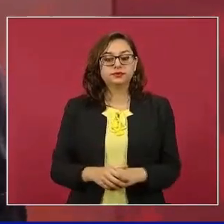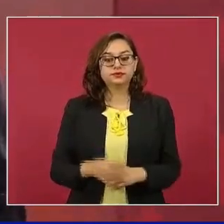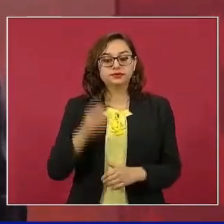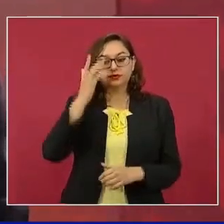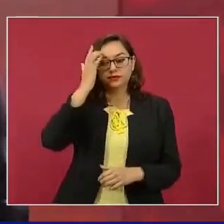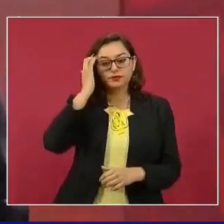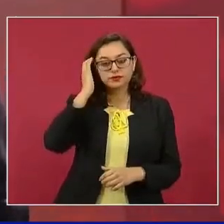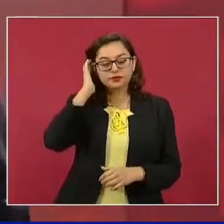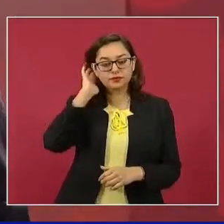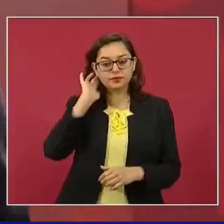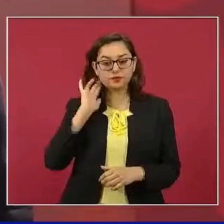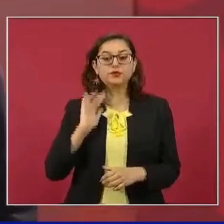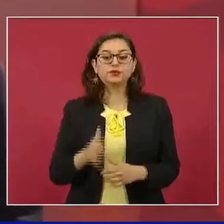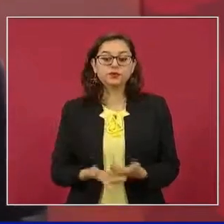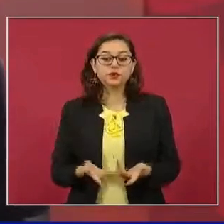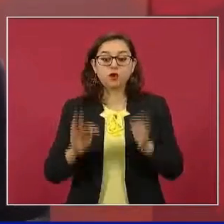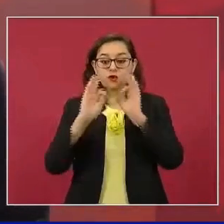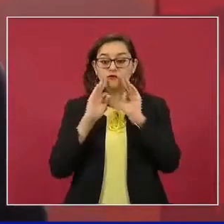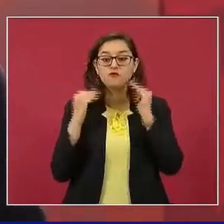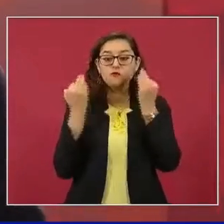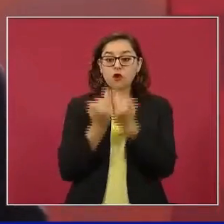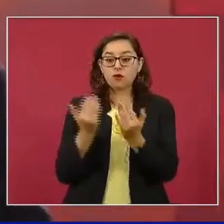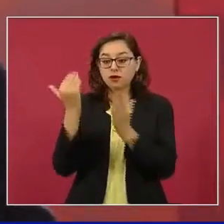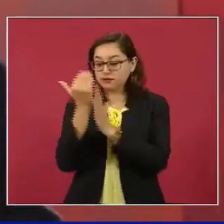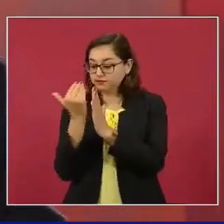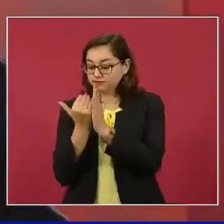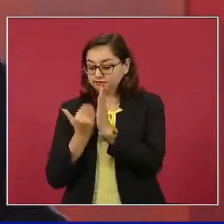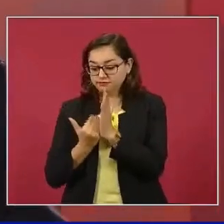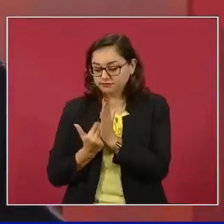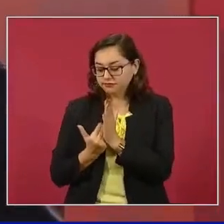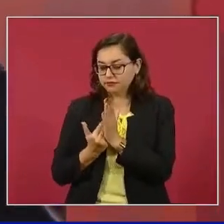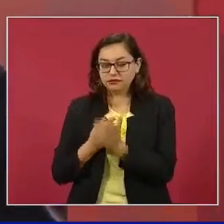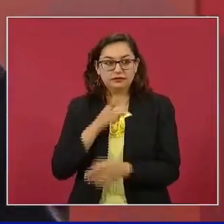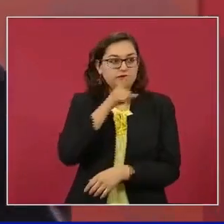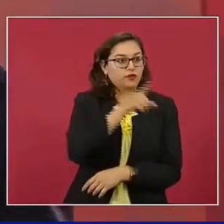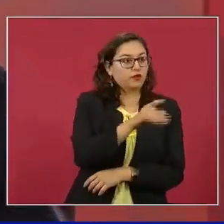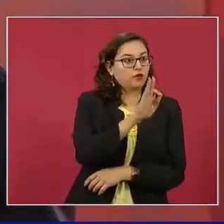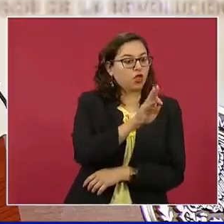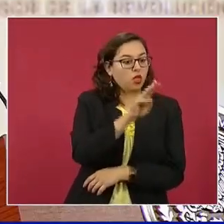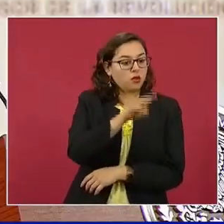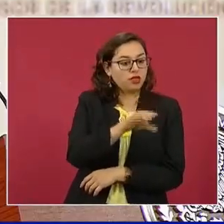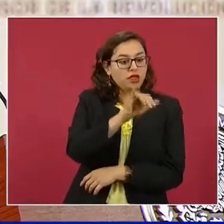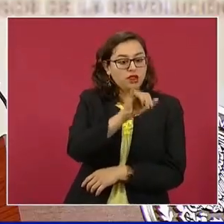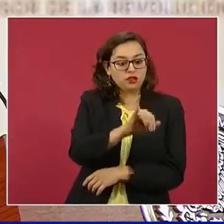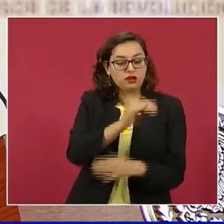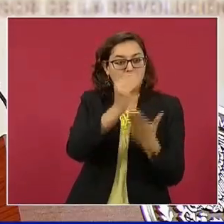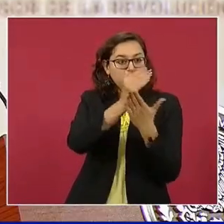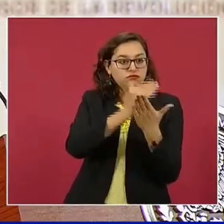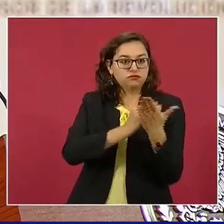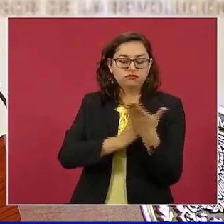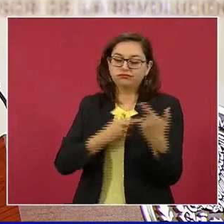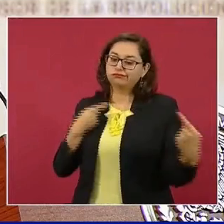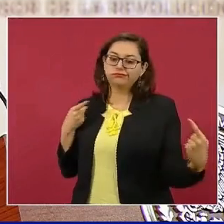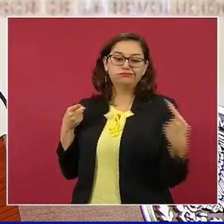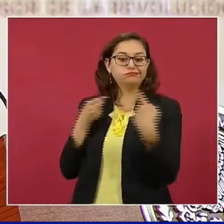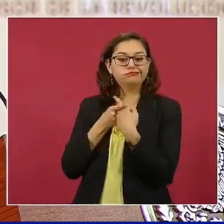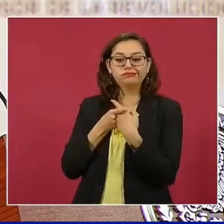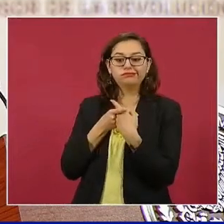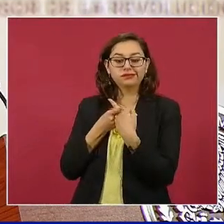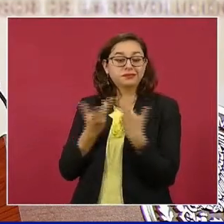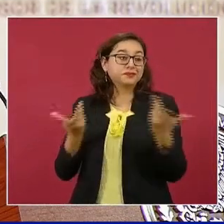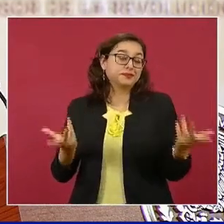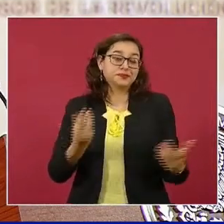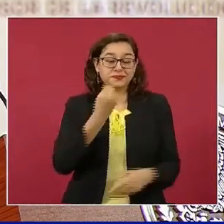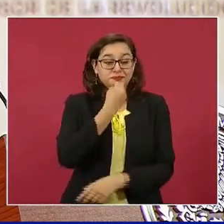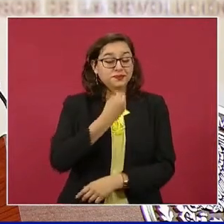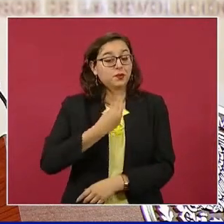Entonces, es un modelo completamente distinto y ahí vamos adelante.